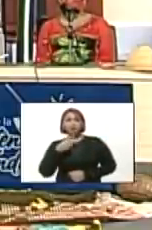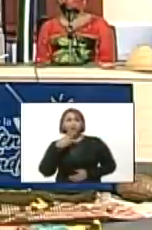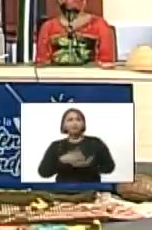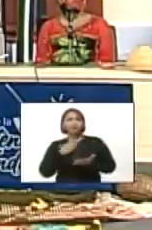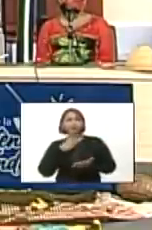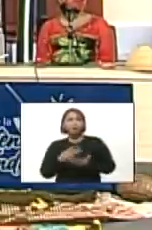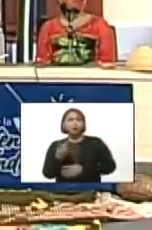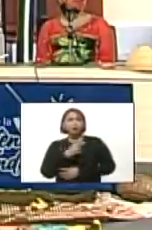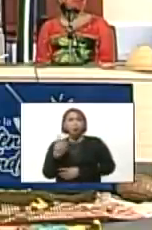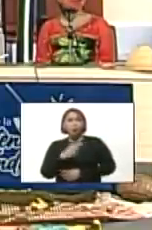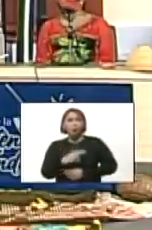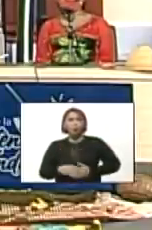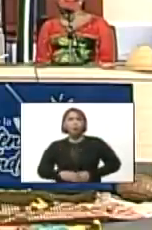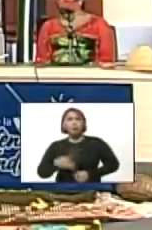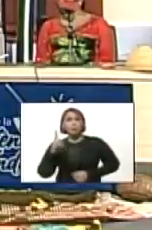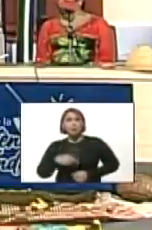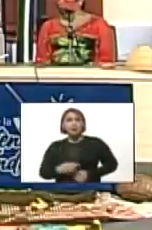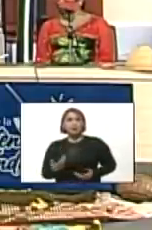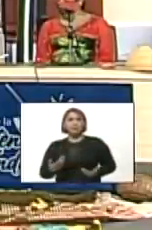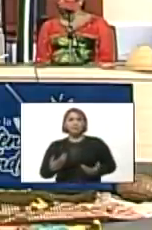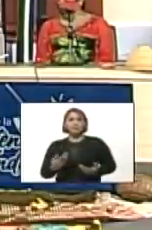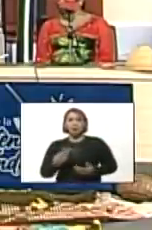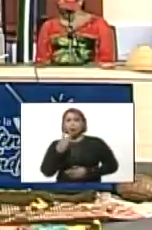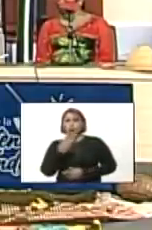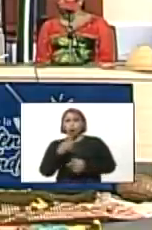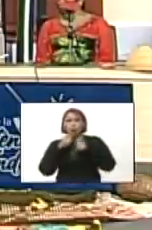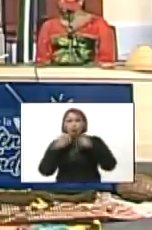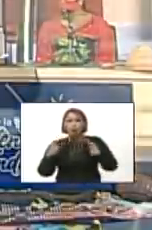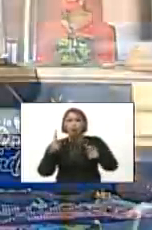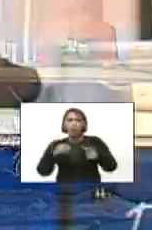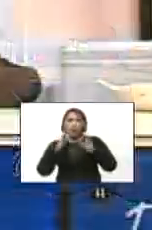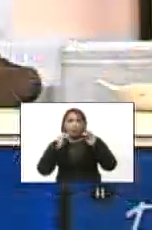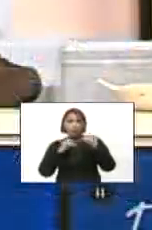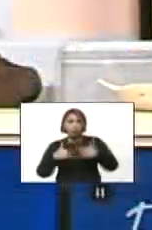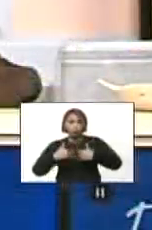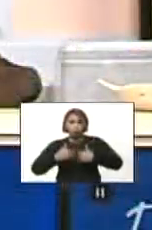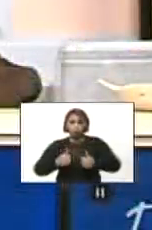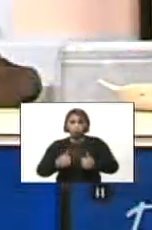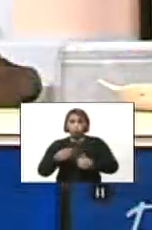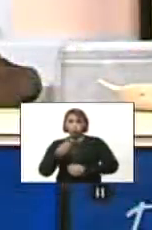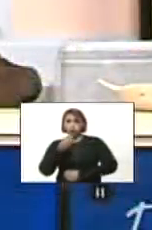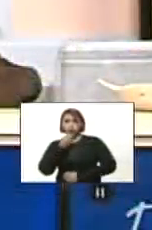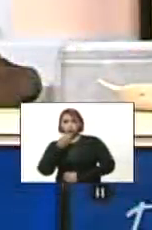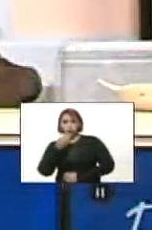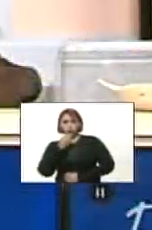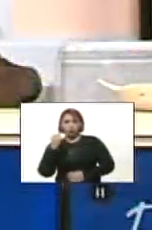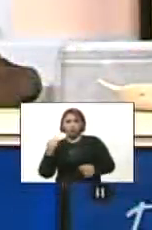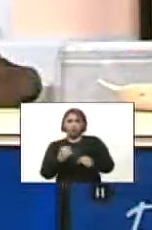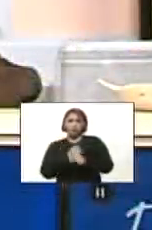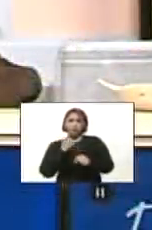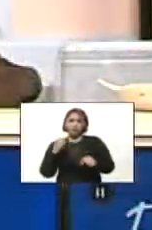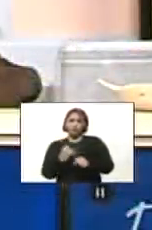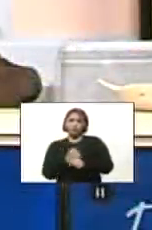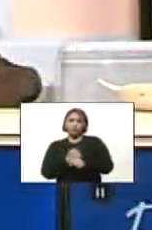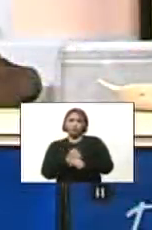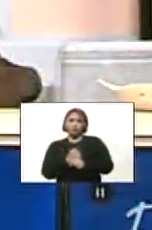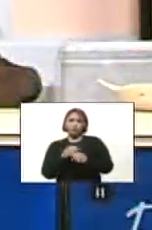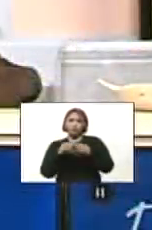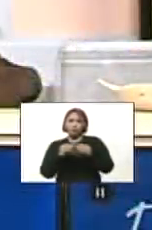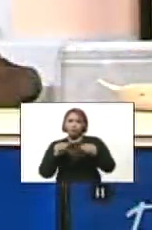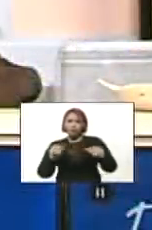mucho, mucho más en la atención de la salud, de la alimentación, del trabajo, de las